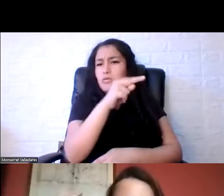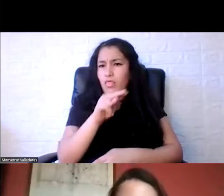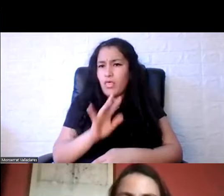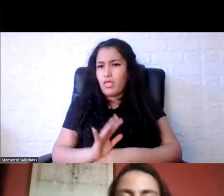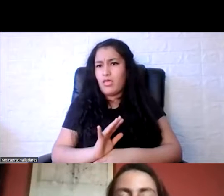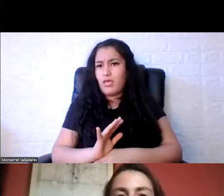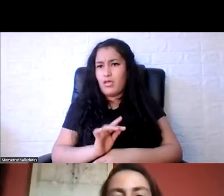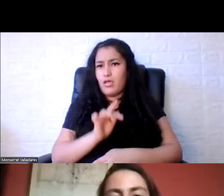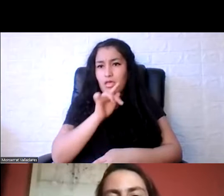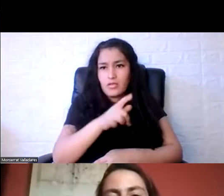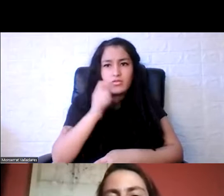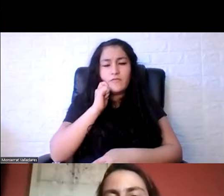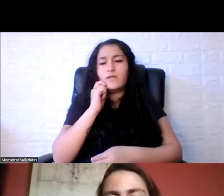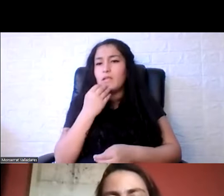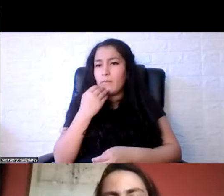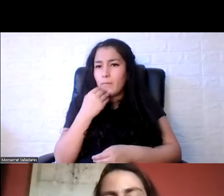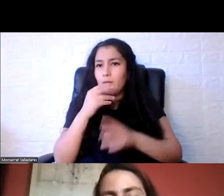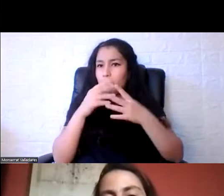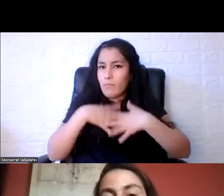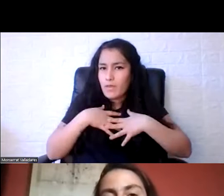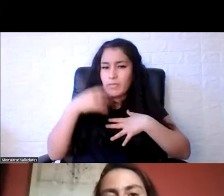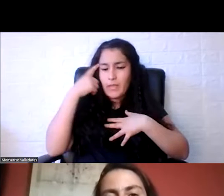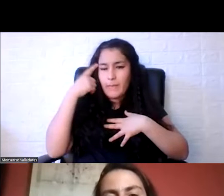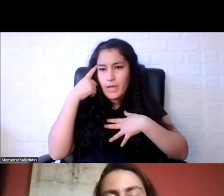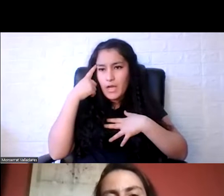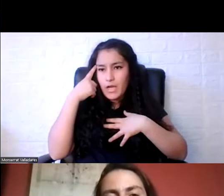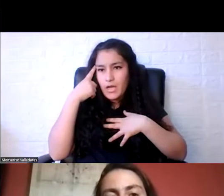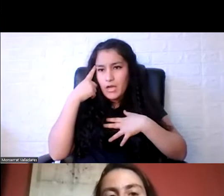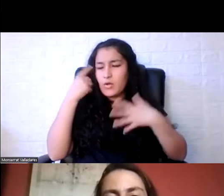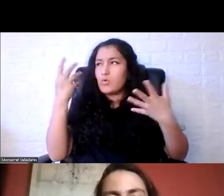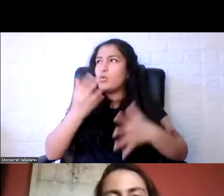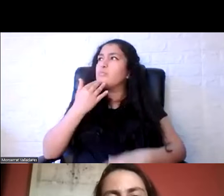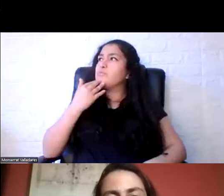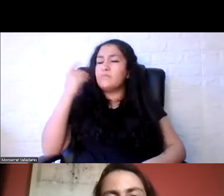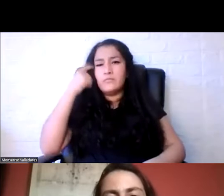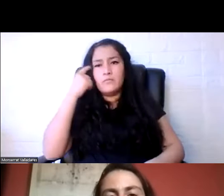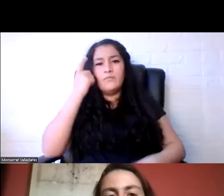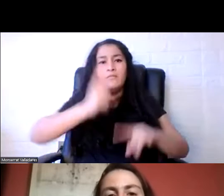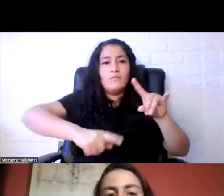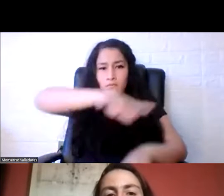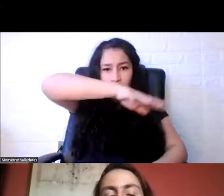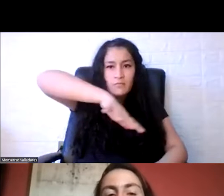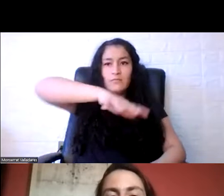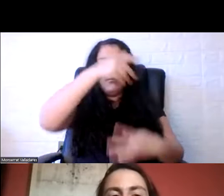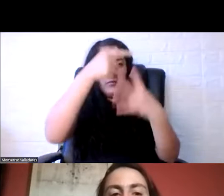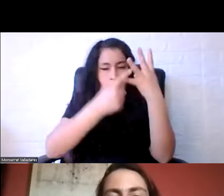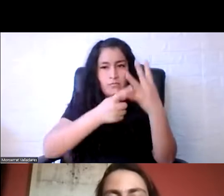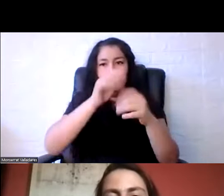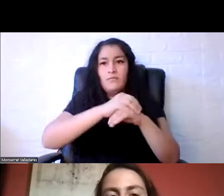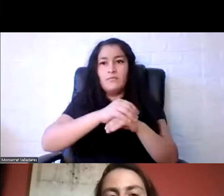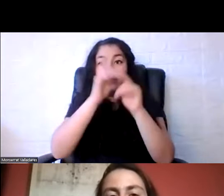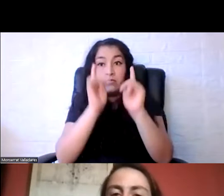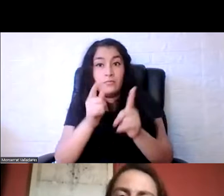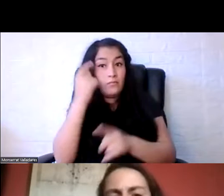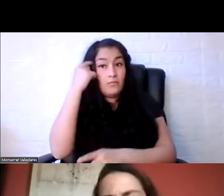para mí eso también es un vuelco epistemológico, ¿no es cierto?, de cómo pensar los terrenos, etcétera. Y desde ahí nacen las